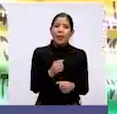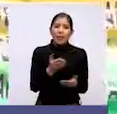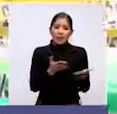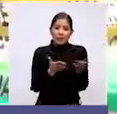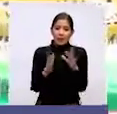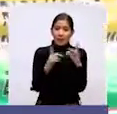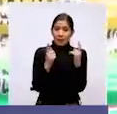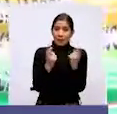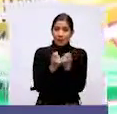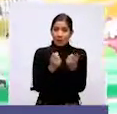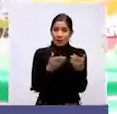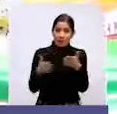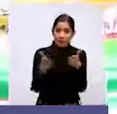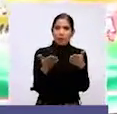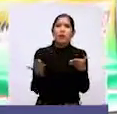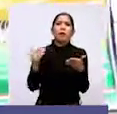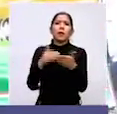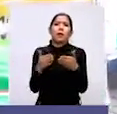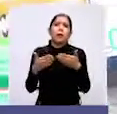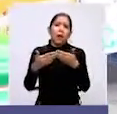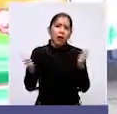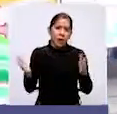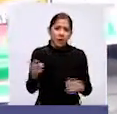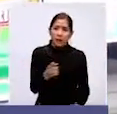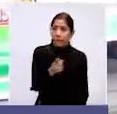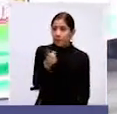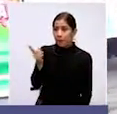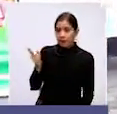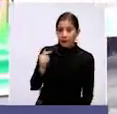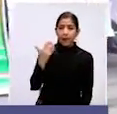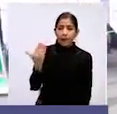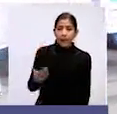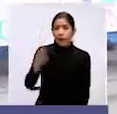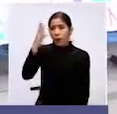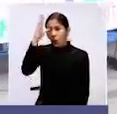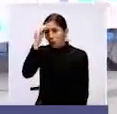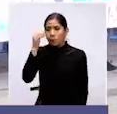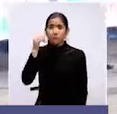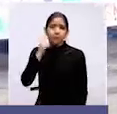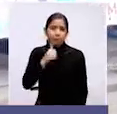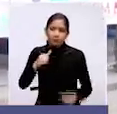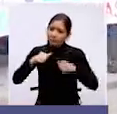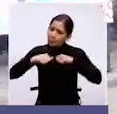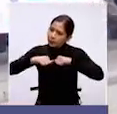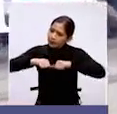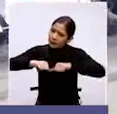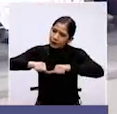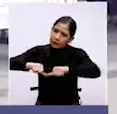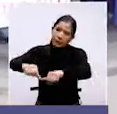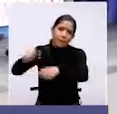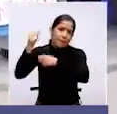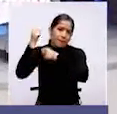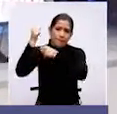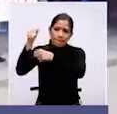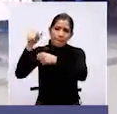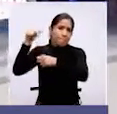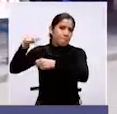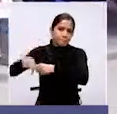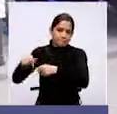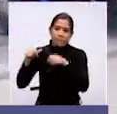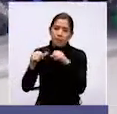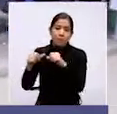Departamental de Caminos. Hombres, mujeres están movilizados, continúan movilizados y van a permanecer en esta